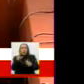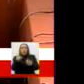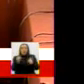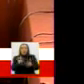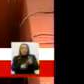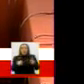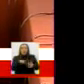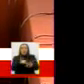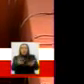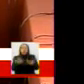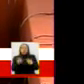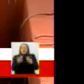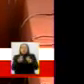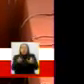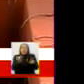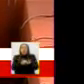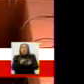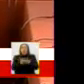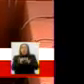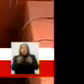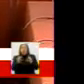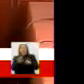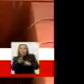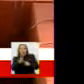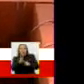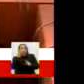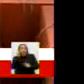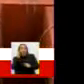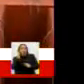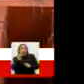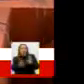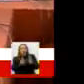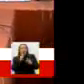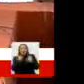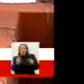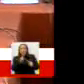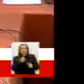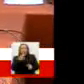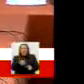que recibimos nosotros, muchas veces los medios de información, y no es la información correcta.